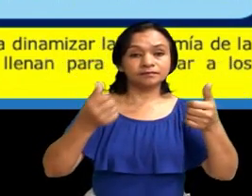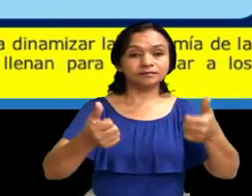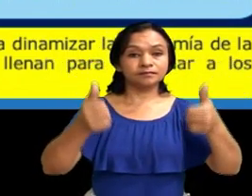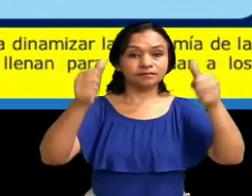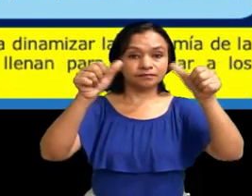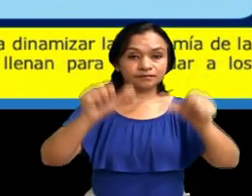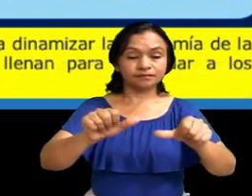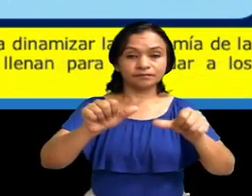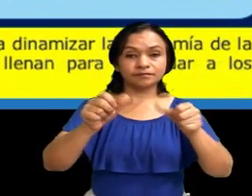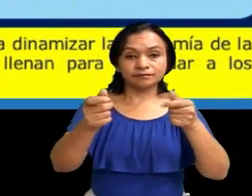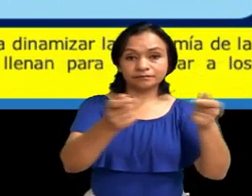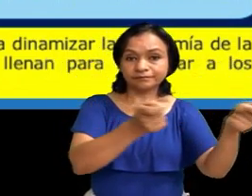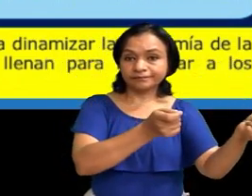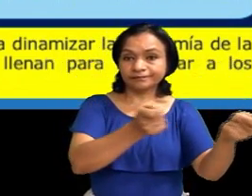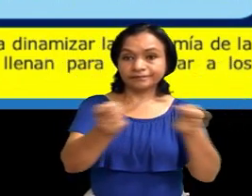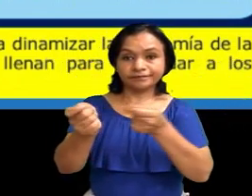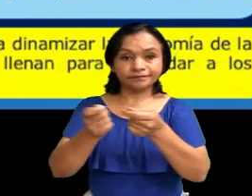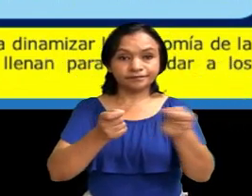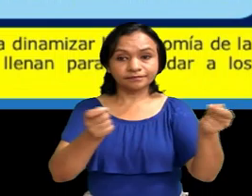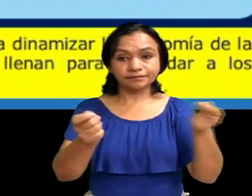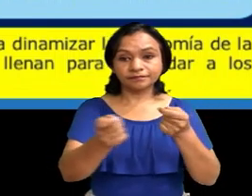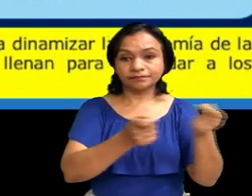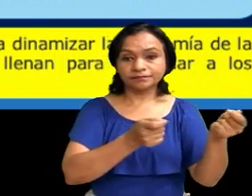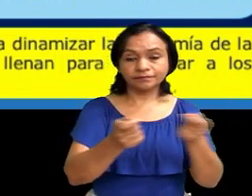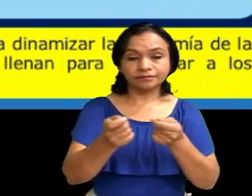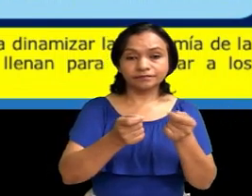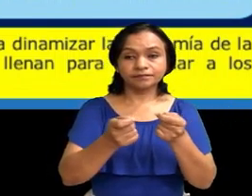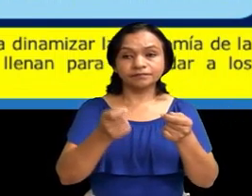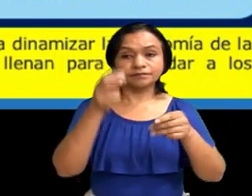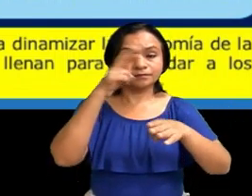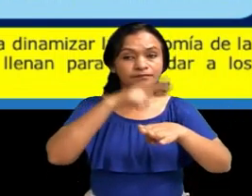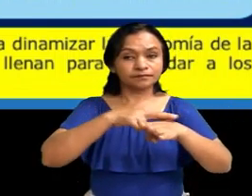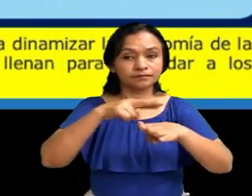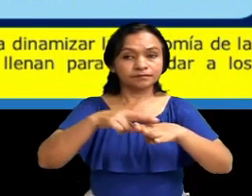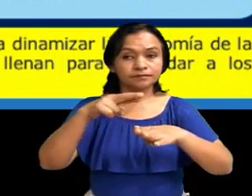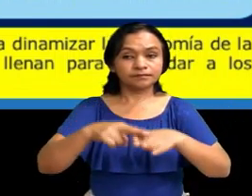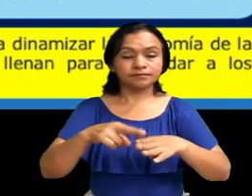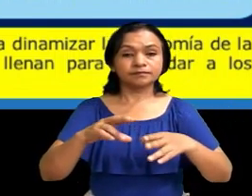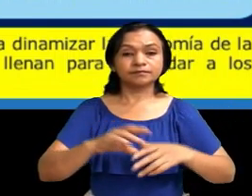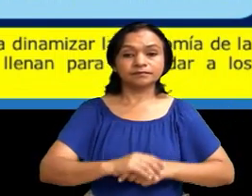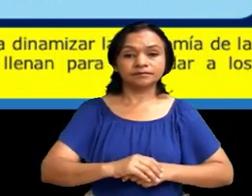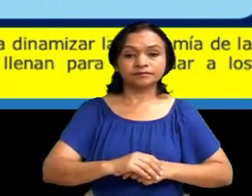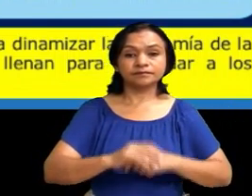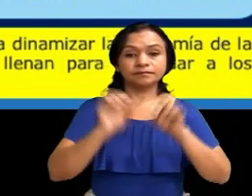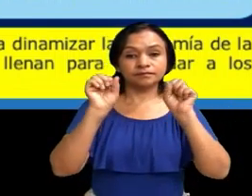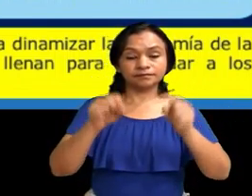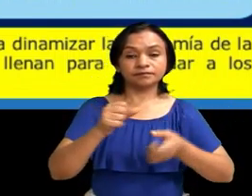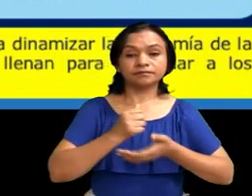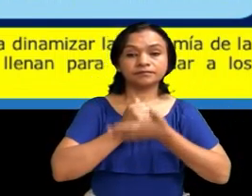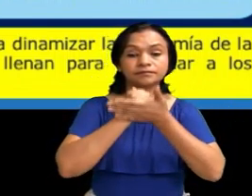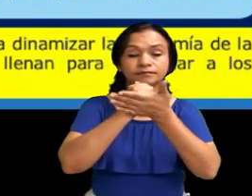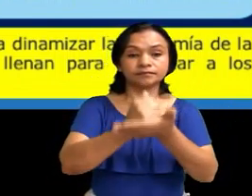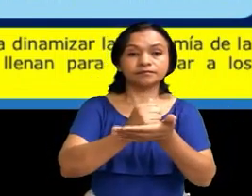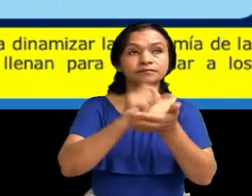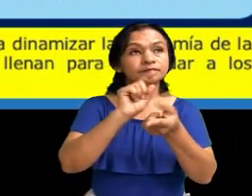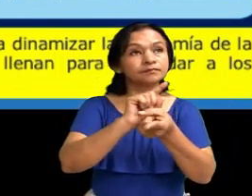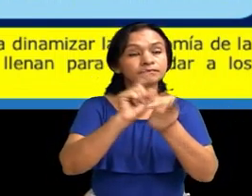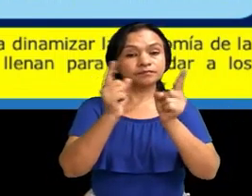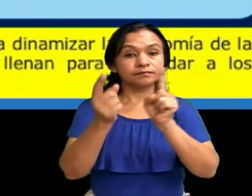mercado que está regulado con sus reglamentaciones y que permite